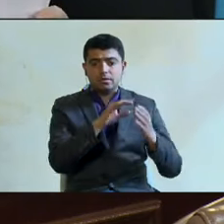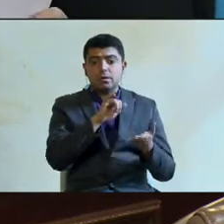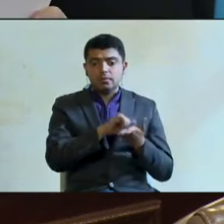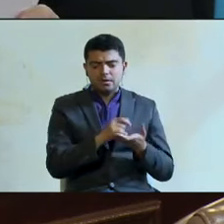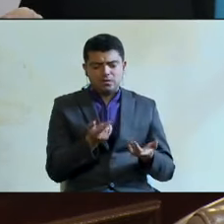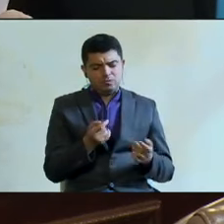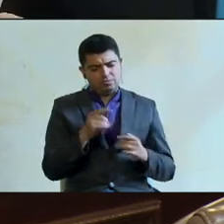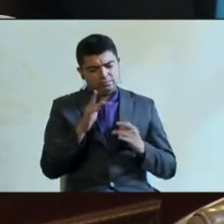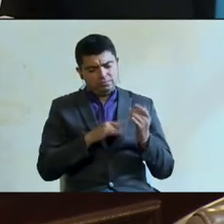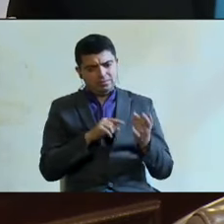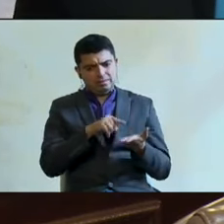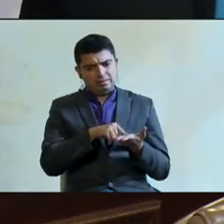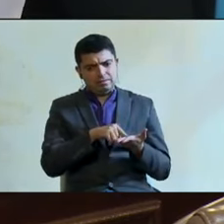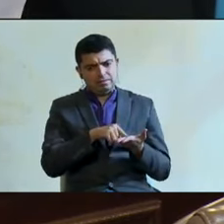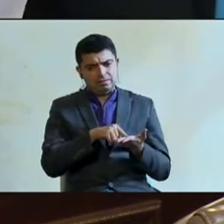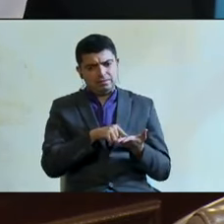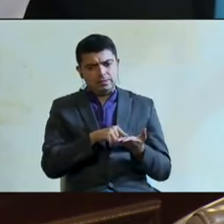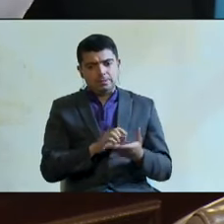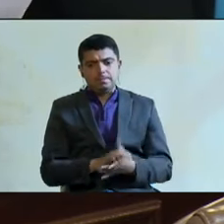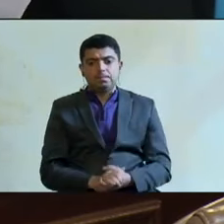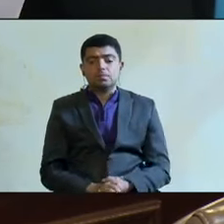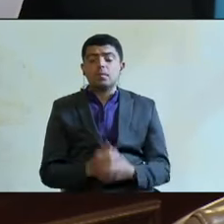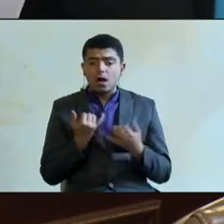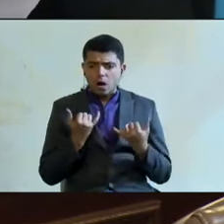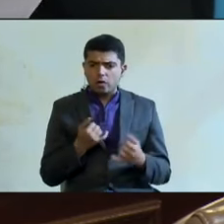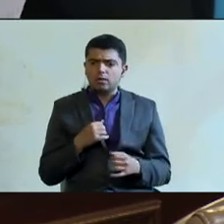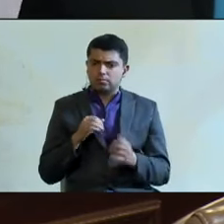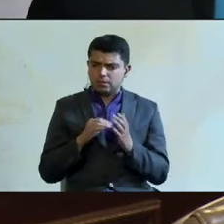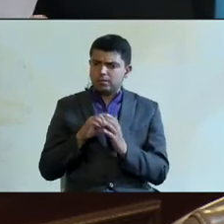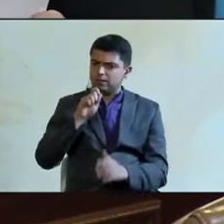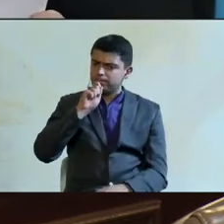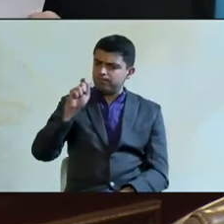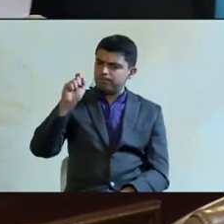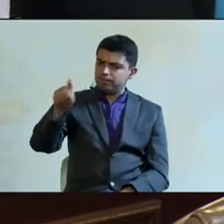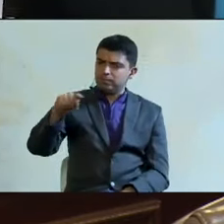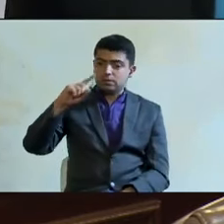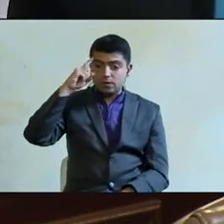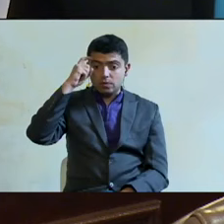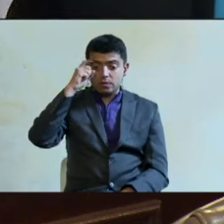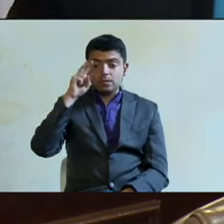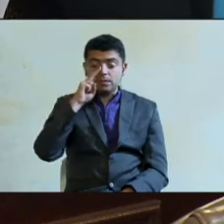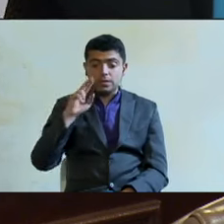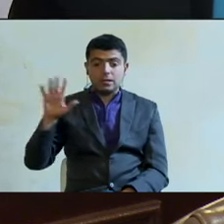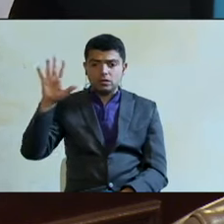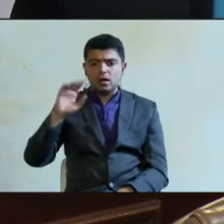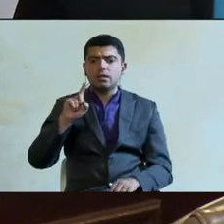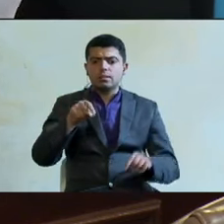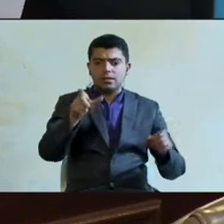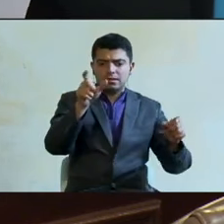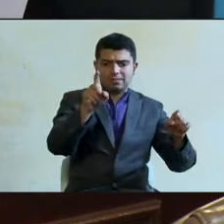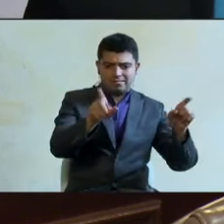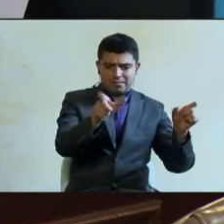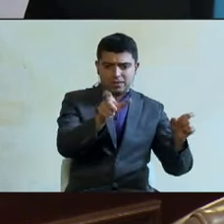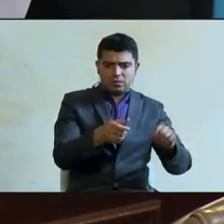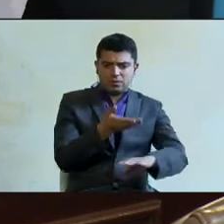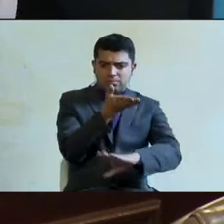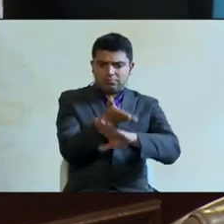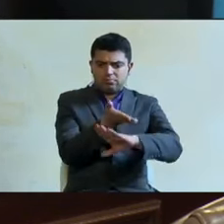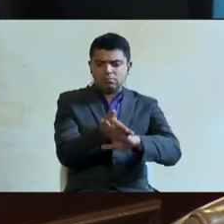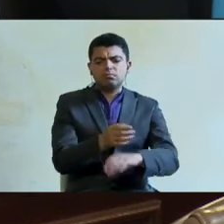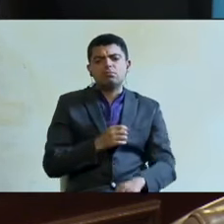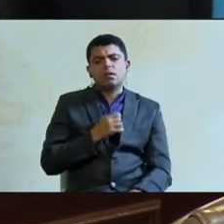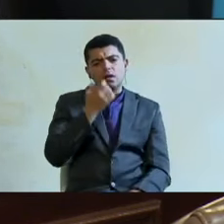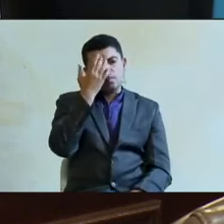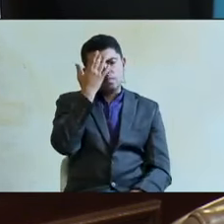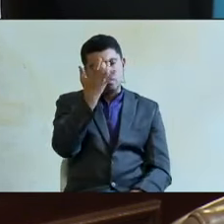erogación la pregunta vuelvo insisto para el gobierno nacional y para los ponentes Por qué no